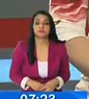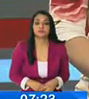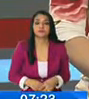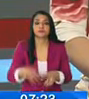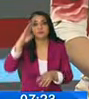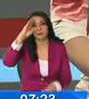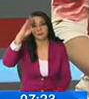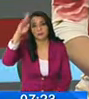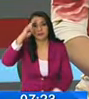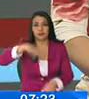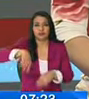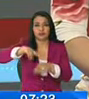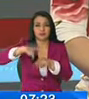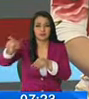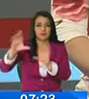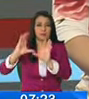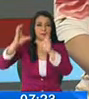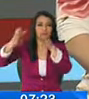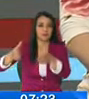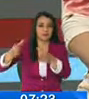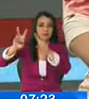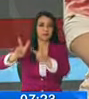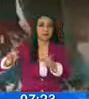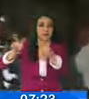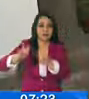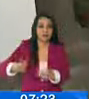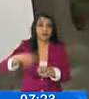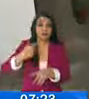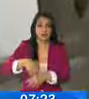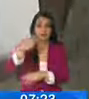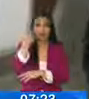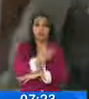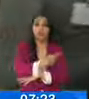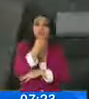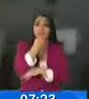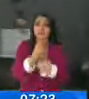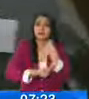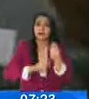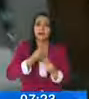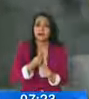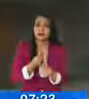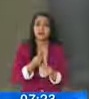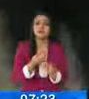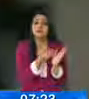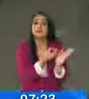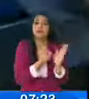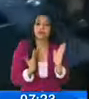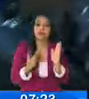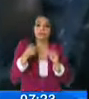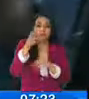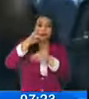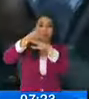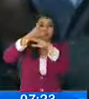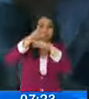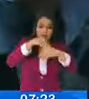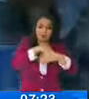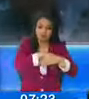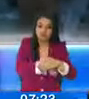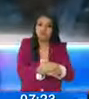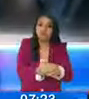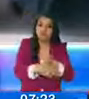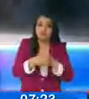de la Policía Nacional, por segundo día consecutivo, se llevó a cabo la diligencia de extracción de información de la cámara que fue encontrada en